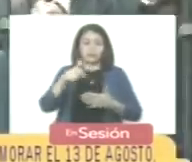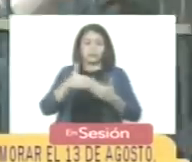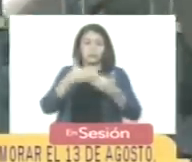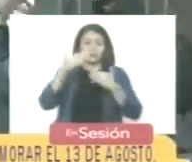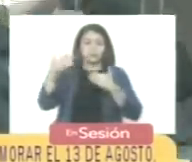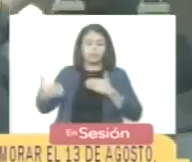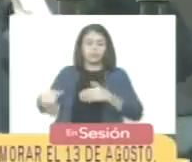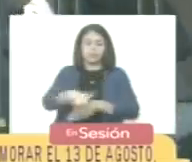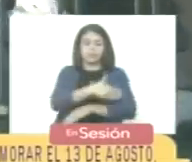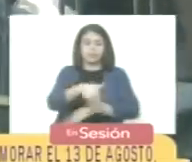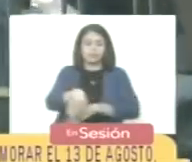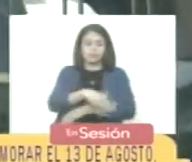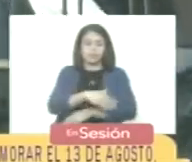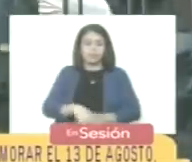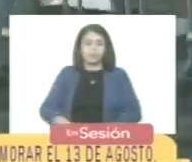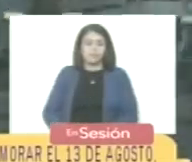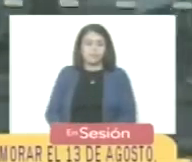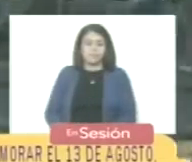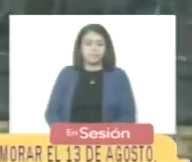calle?